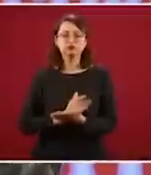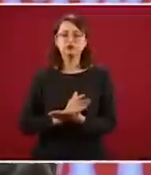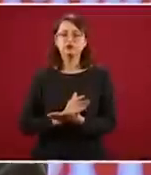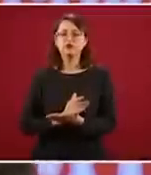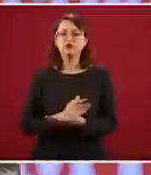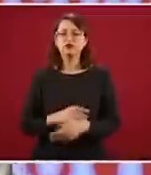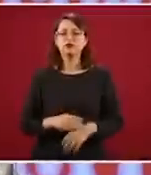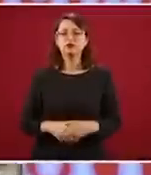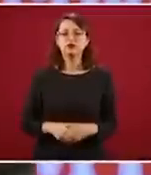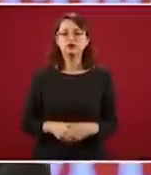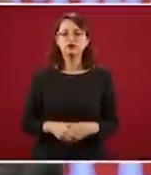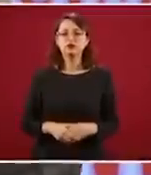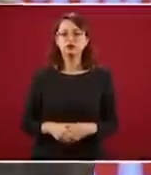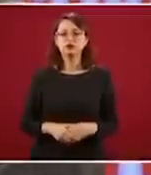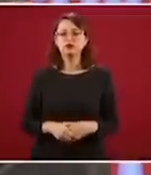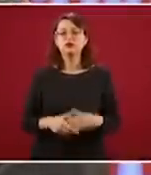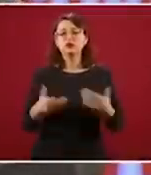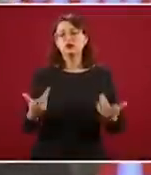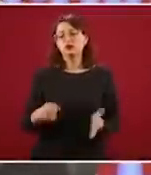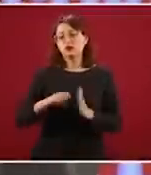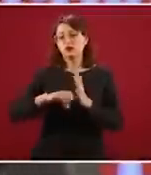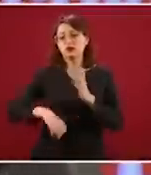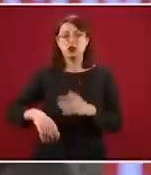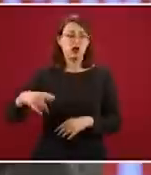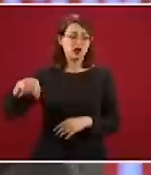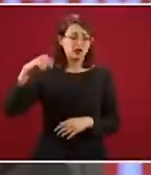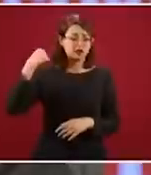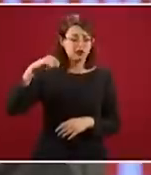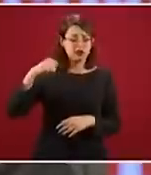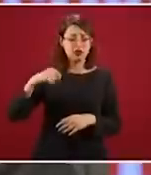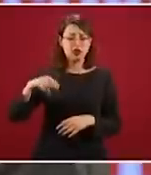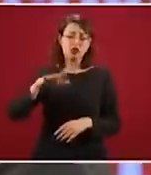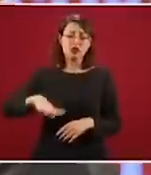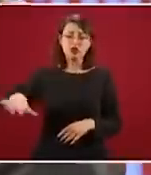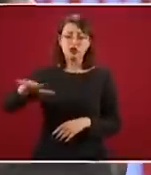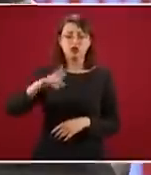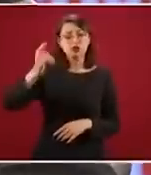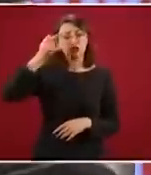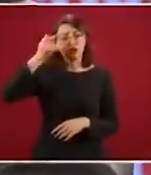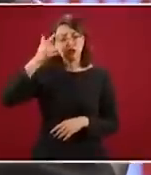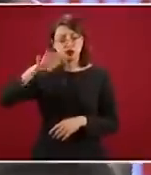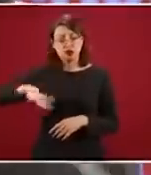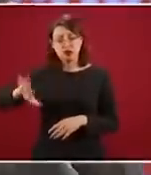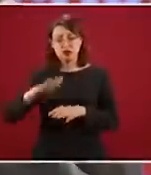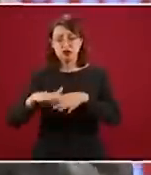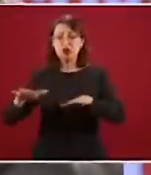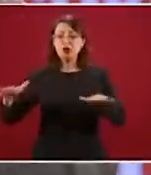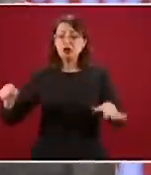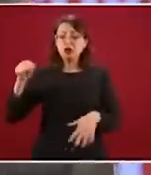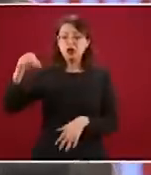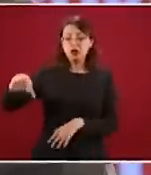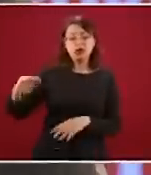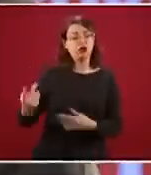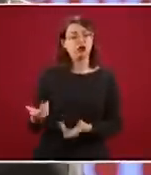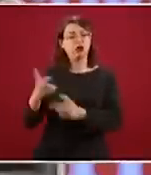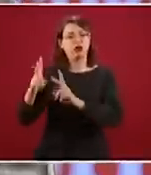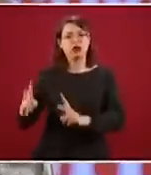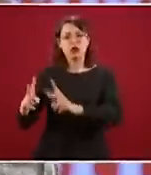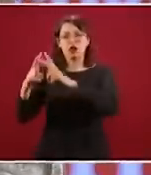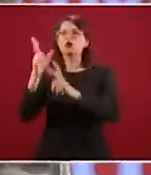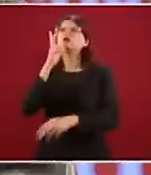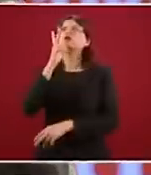en las plataformas de Pemex, en el litoral de Tabasco y en la zona de Campeche. Numéricamente han